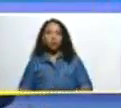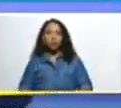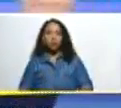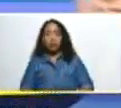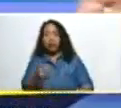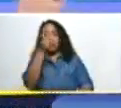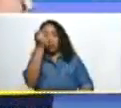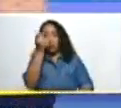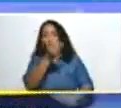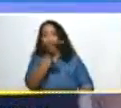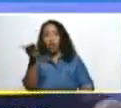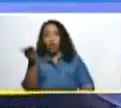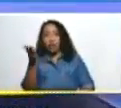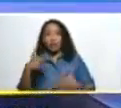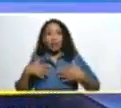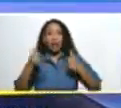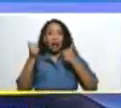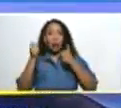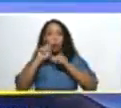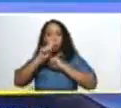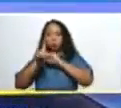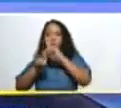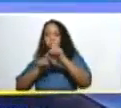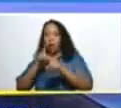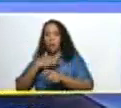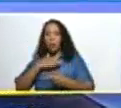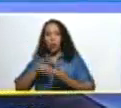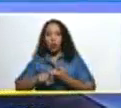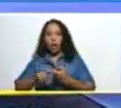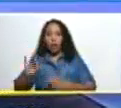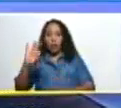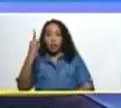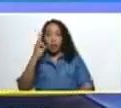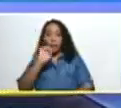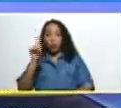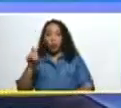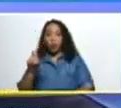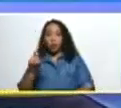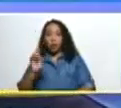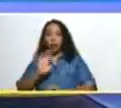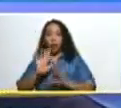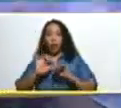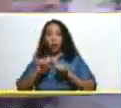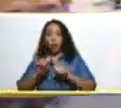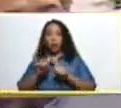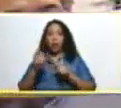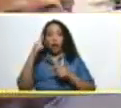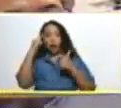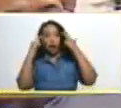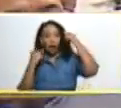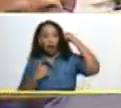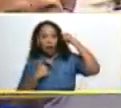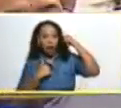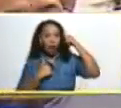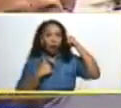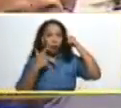Ninguno de ustedes se salva de un interrogatorio de Silvia. A la tercera pregunta ya empiezan las contradicciones. Y